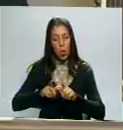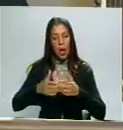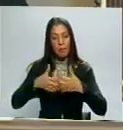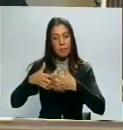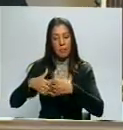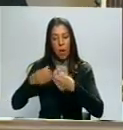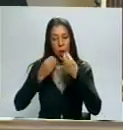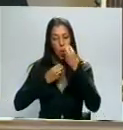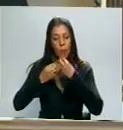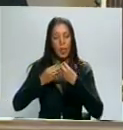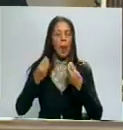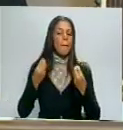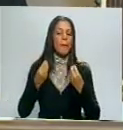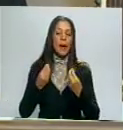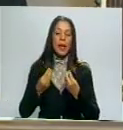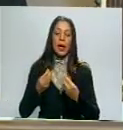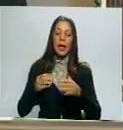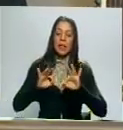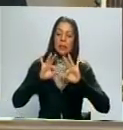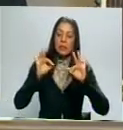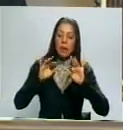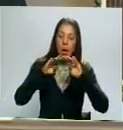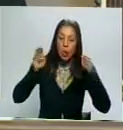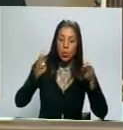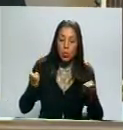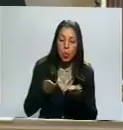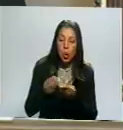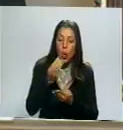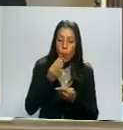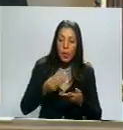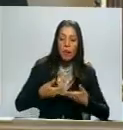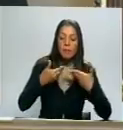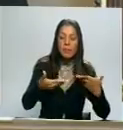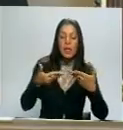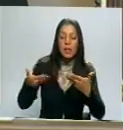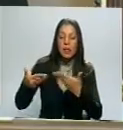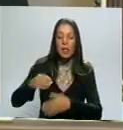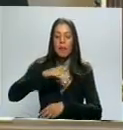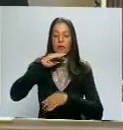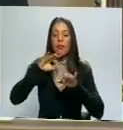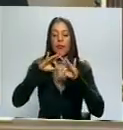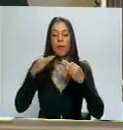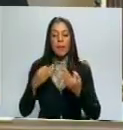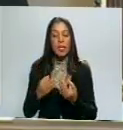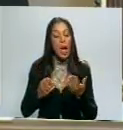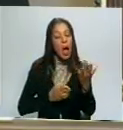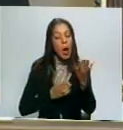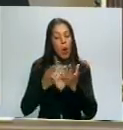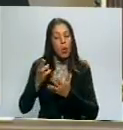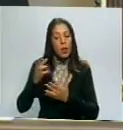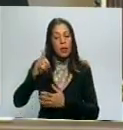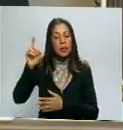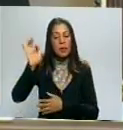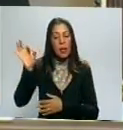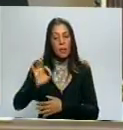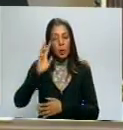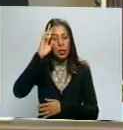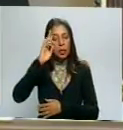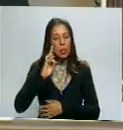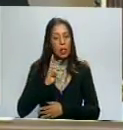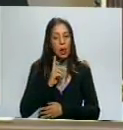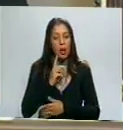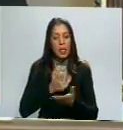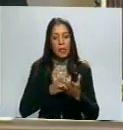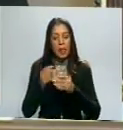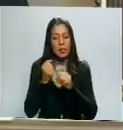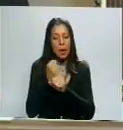el abastecimiento y distribución de alimentos y productos a los fines de garantizar que sean transparentes, eficaces,